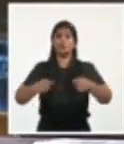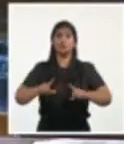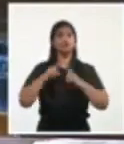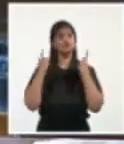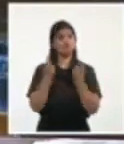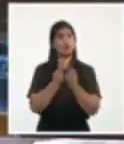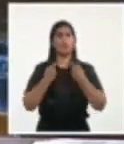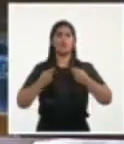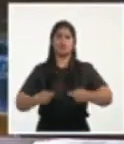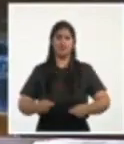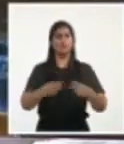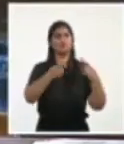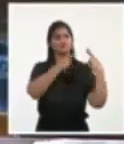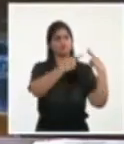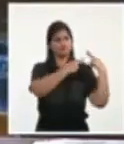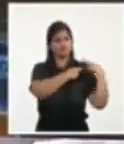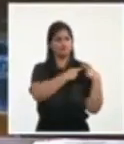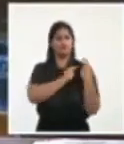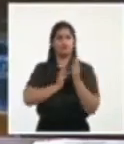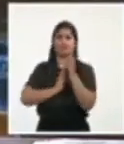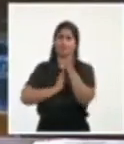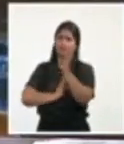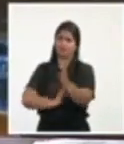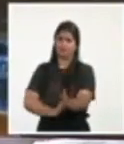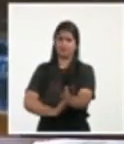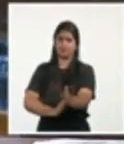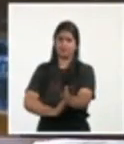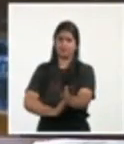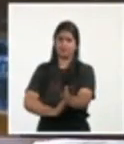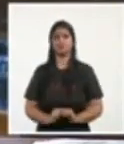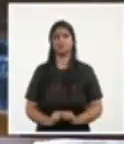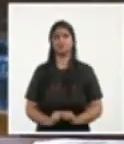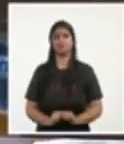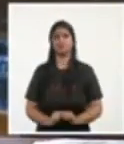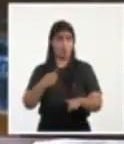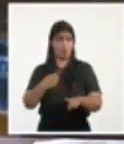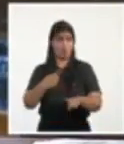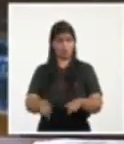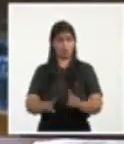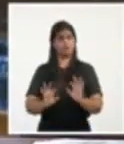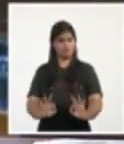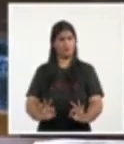epidemia. Por otra parte, la incorporación de los estudiantes recién graduados,